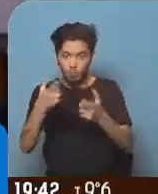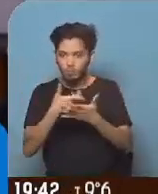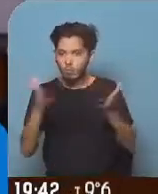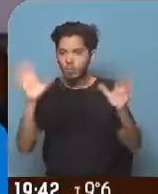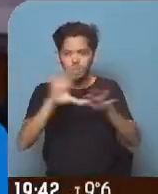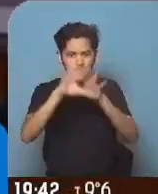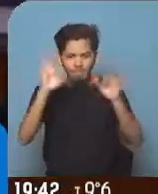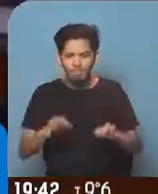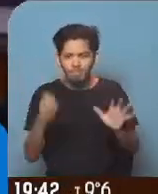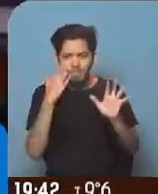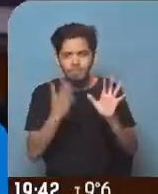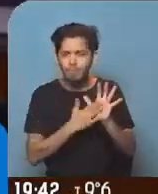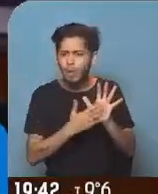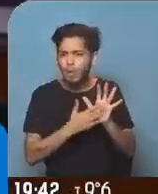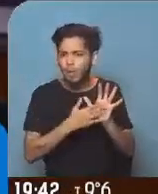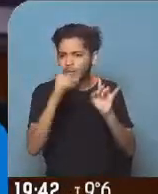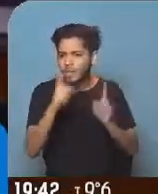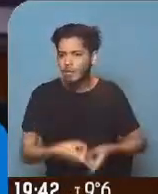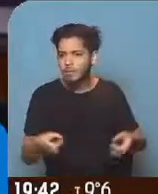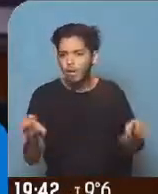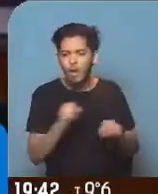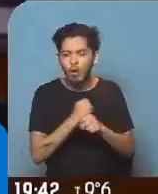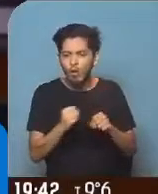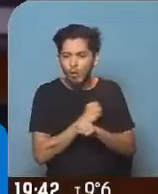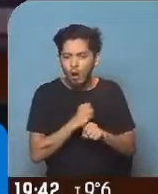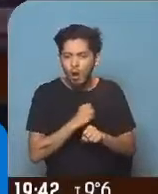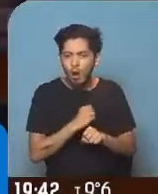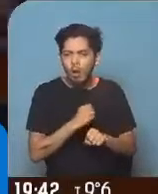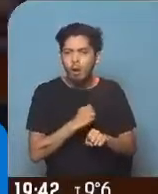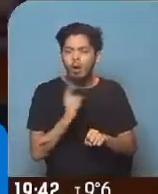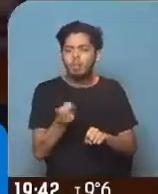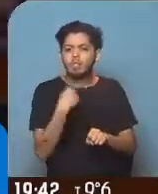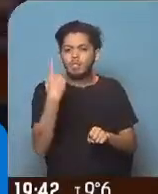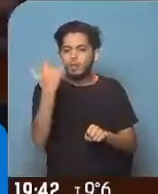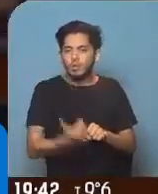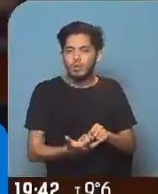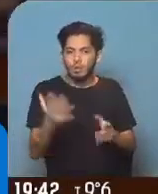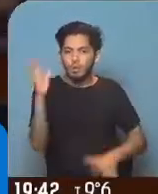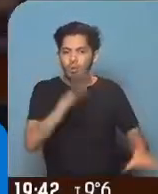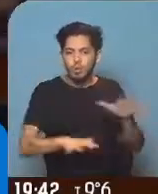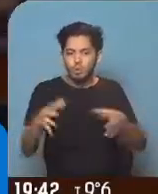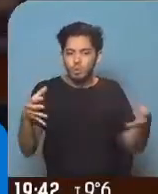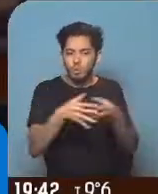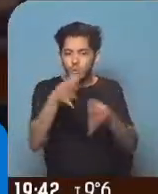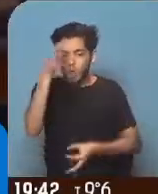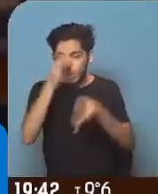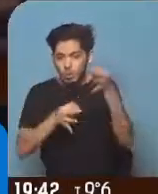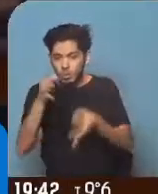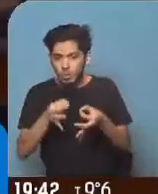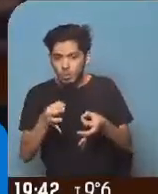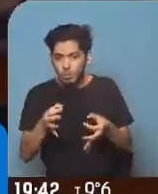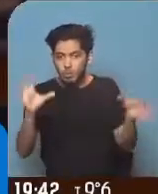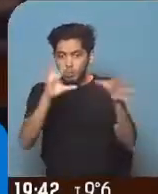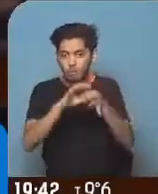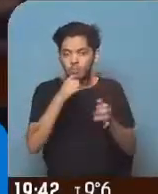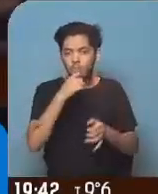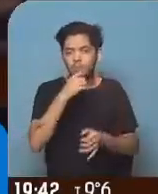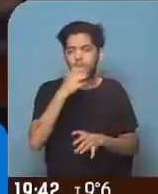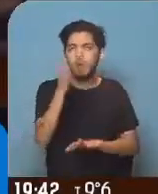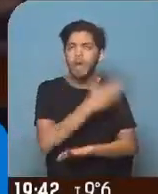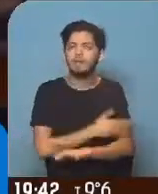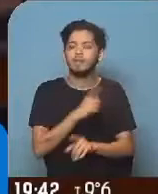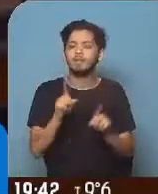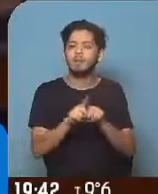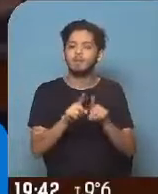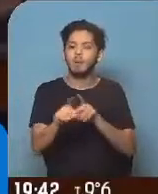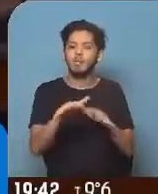prueba y una ratificación. En los casos en que nosotros tuvimos articulación con la justicia, como aconteció, por ejemplo, en